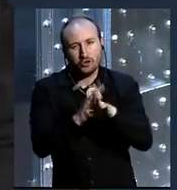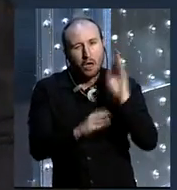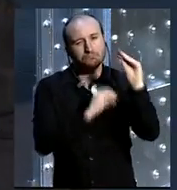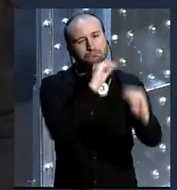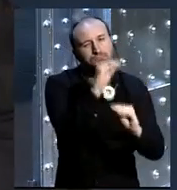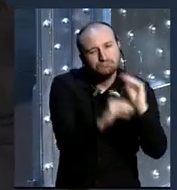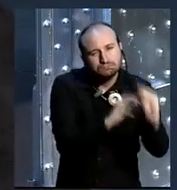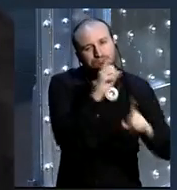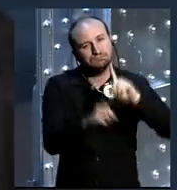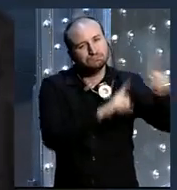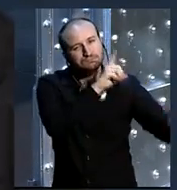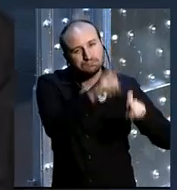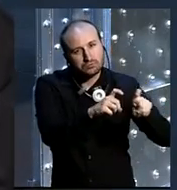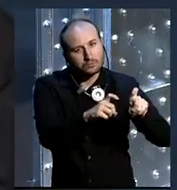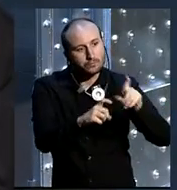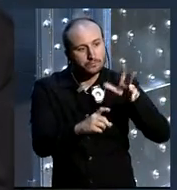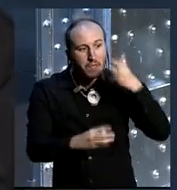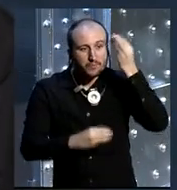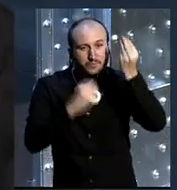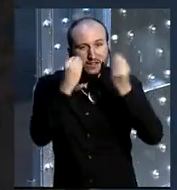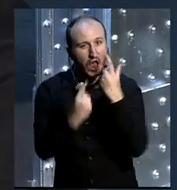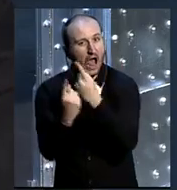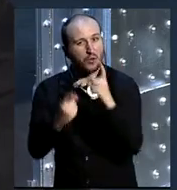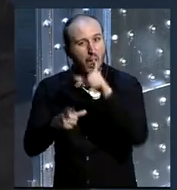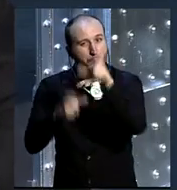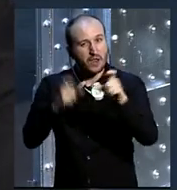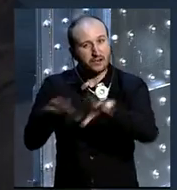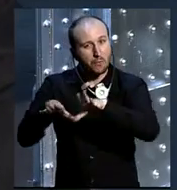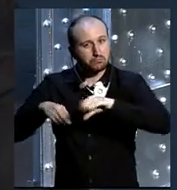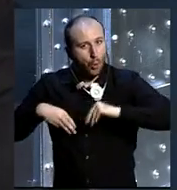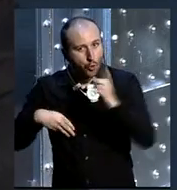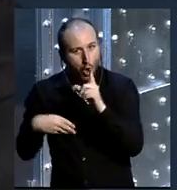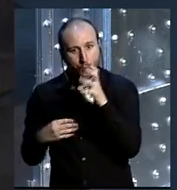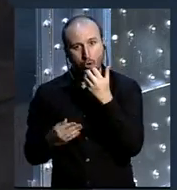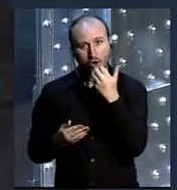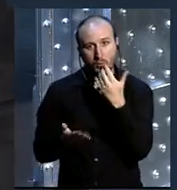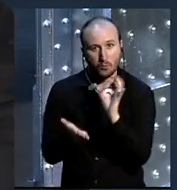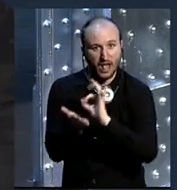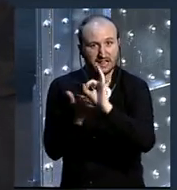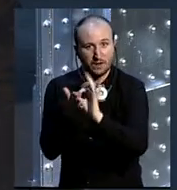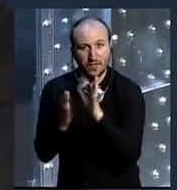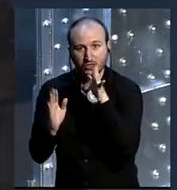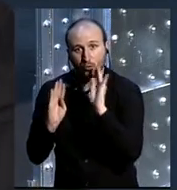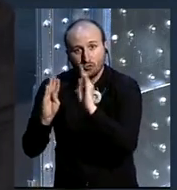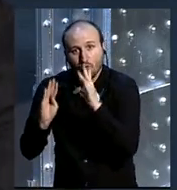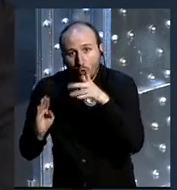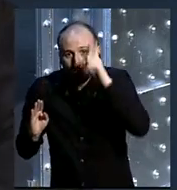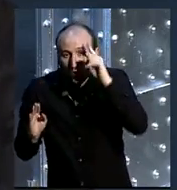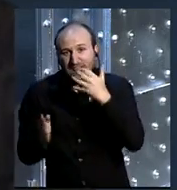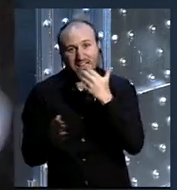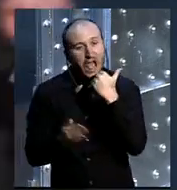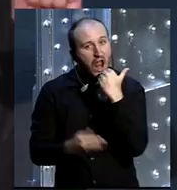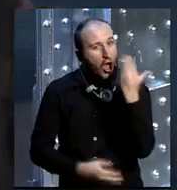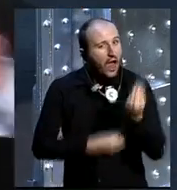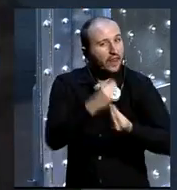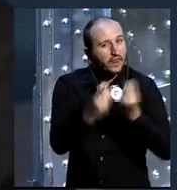puede no resultar aceptable a lo mejor para el individuo utilizar el servicio y ni siquiera a lo mejor para el propio servicio. Entonces, siempre que se hace algo hay